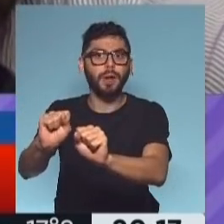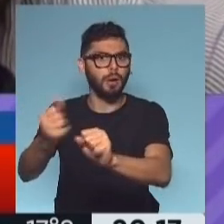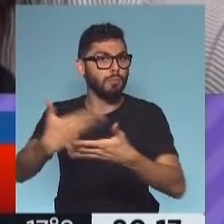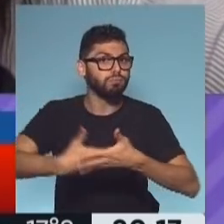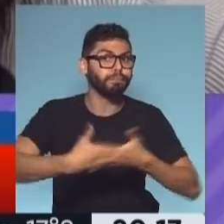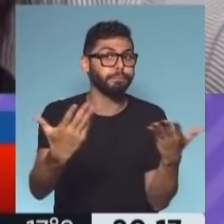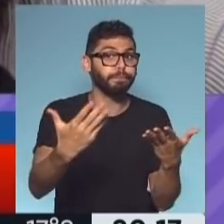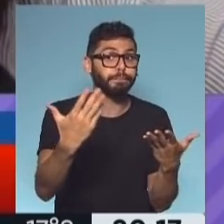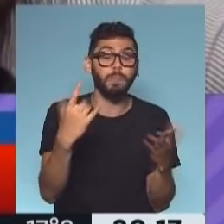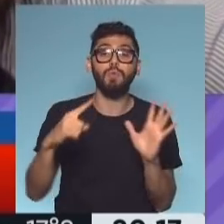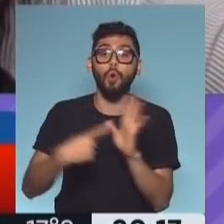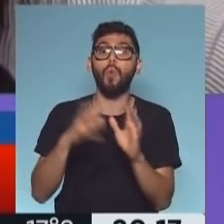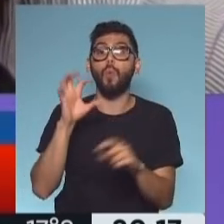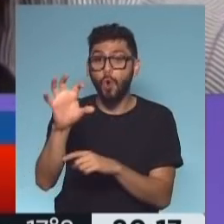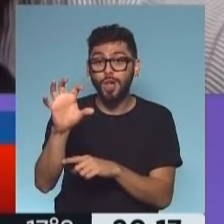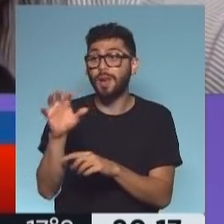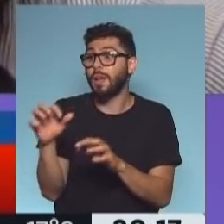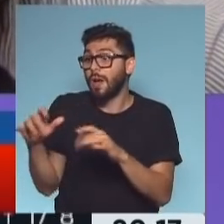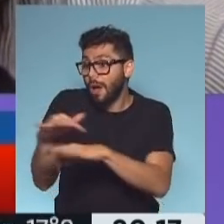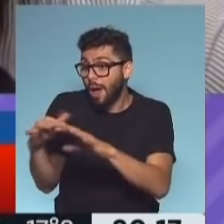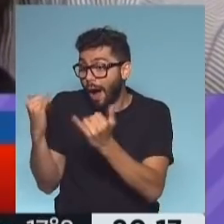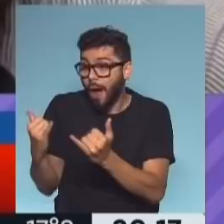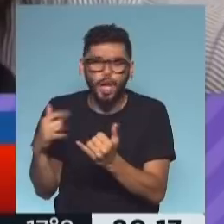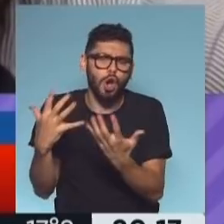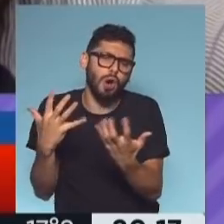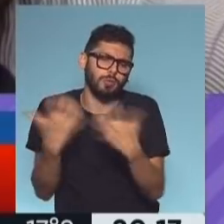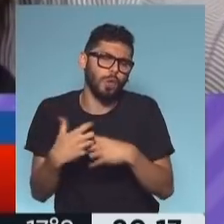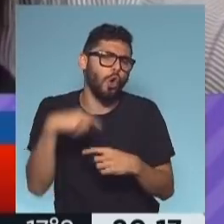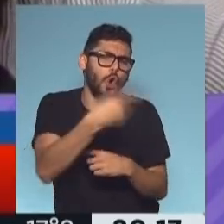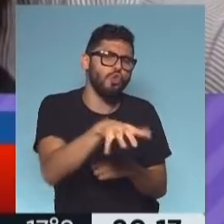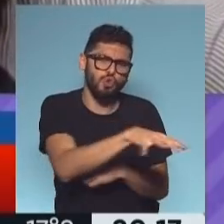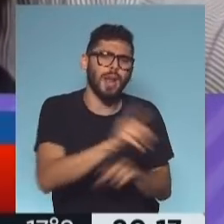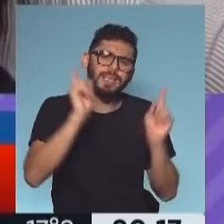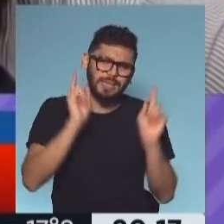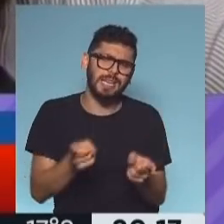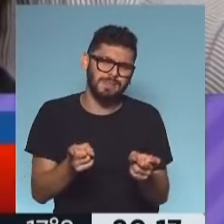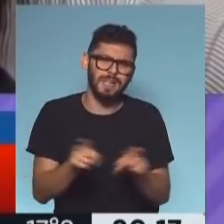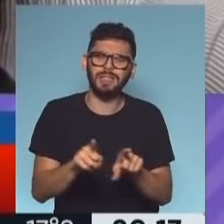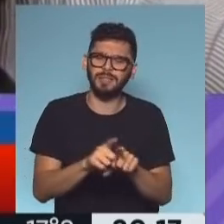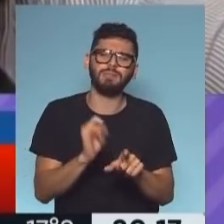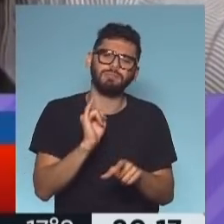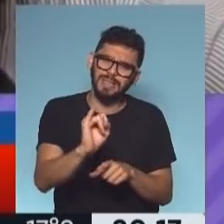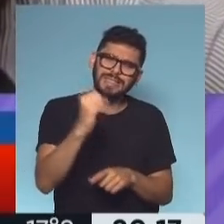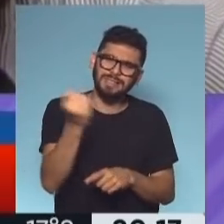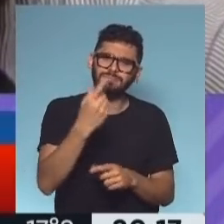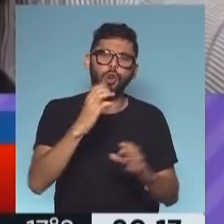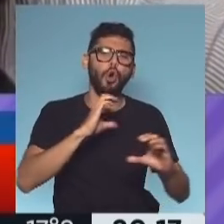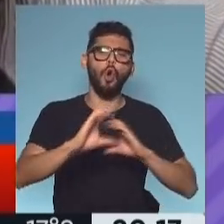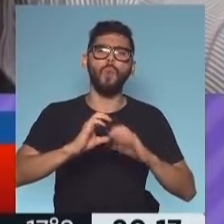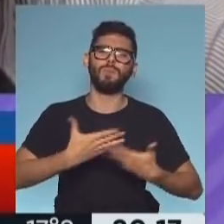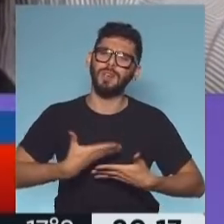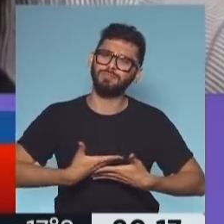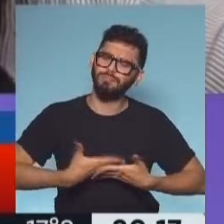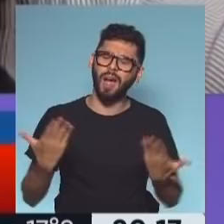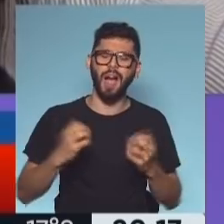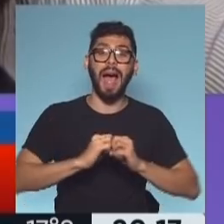Pero si las tenemos en la provincia de Buenos Aires, está claro que también están en otras jurisdicciones. Y así como decía antes, la importancia de la comunicación transparente y